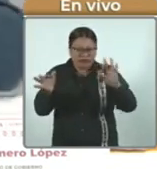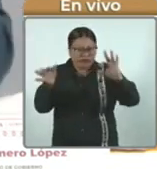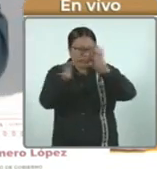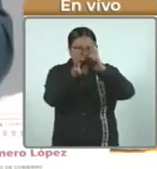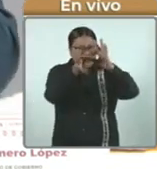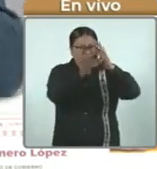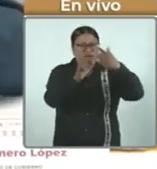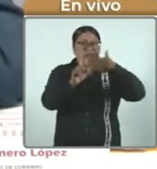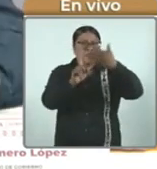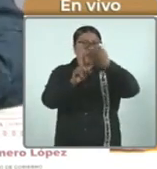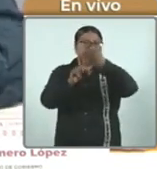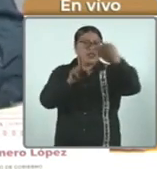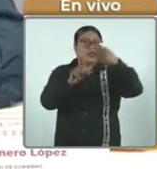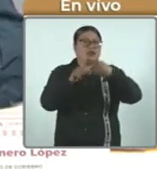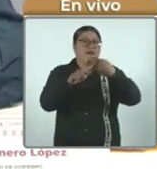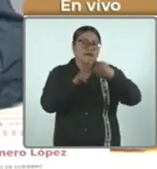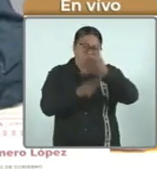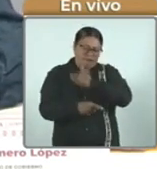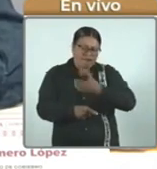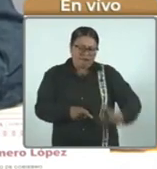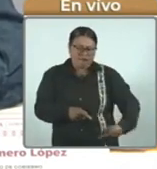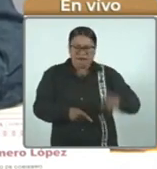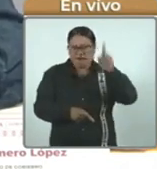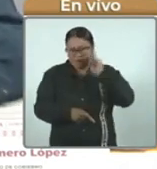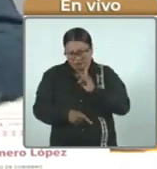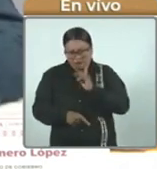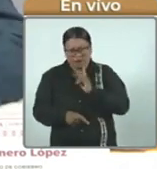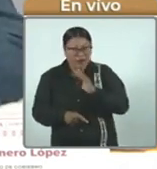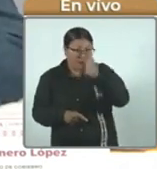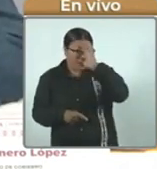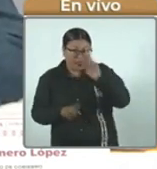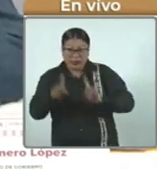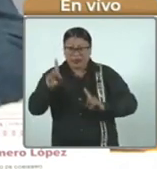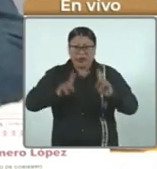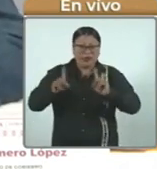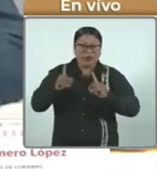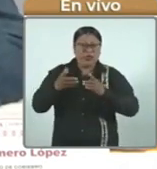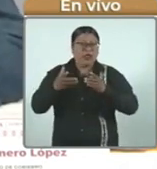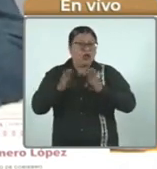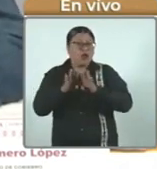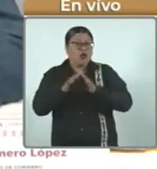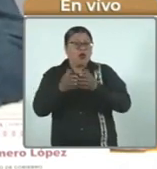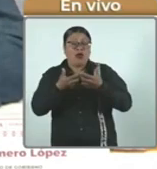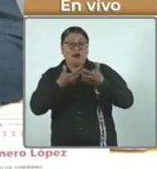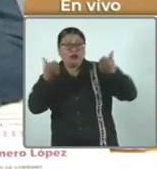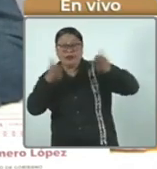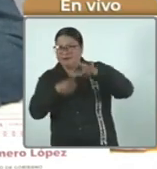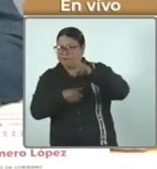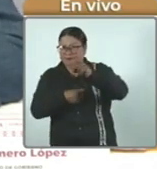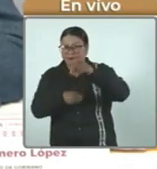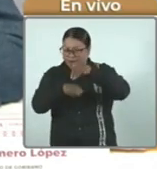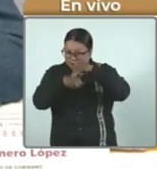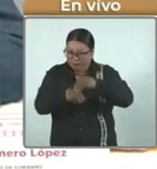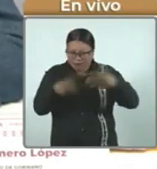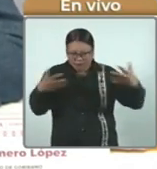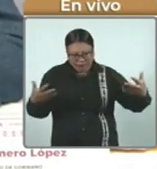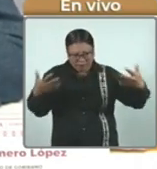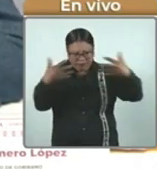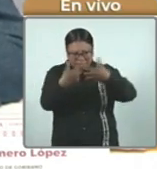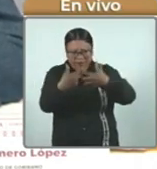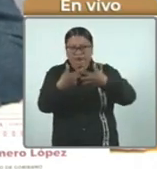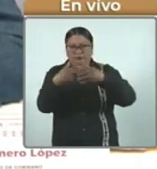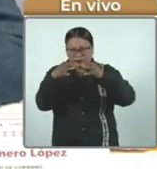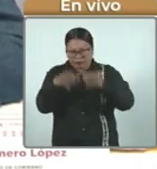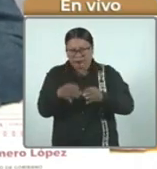gobierno de la presidenta Claudia Sheinbaum, que no haya ninguna duda que en ese marco nos vamos a conducir. Fíjense que es muy parecido